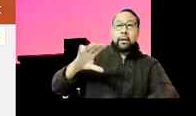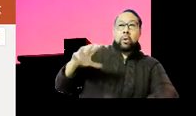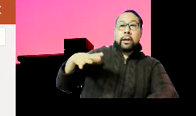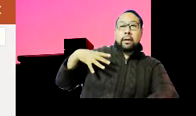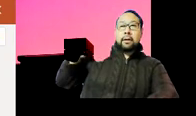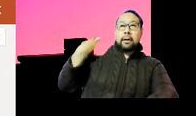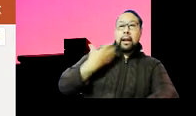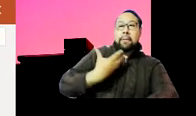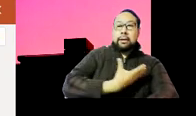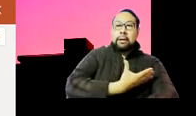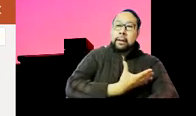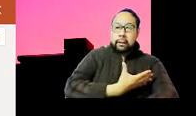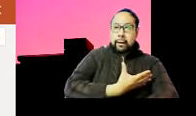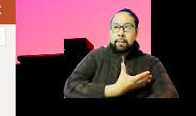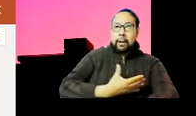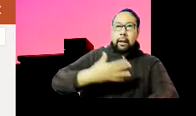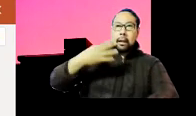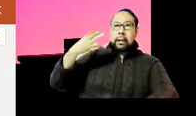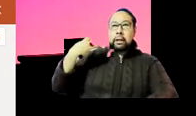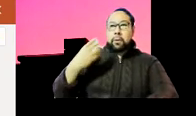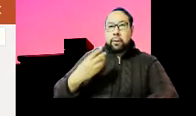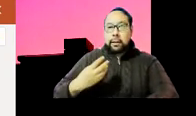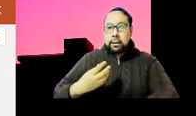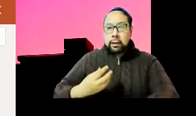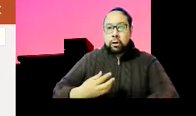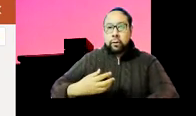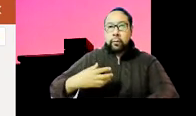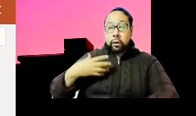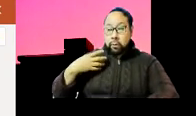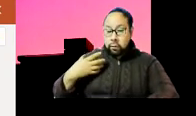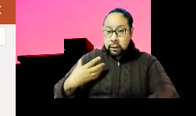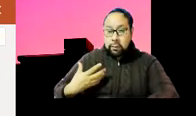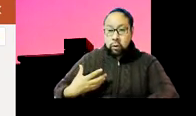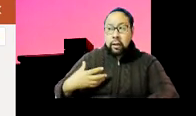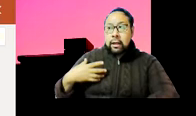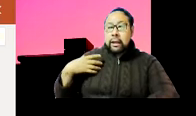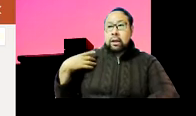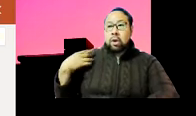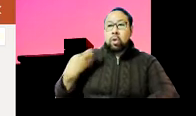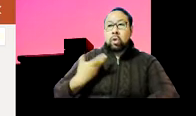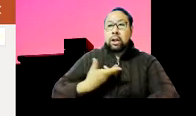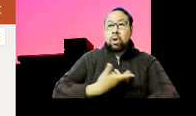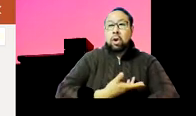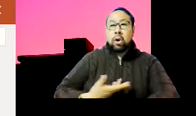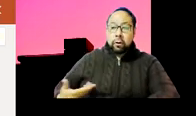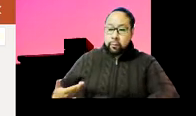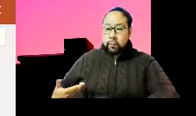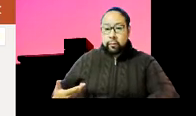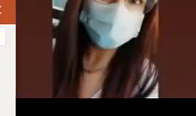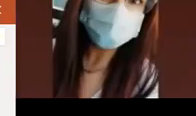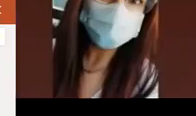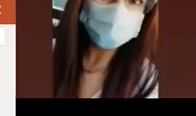se va a incluir la vestimenta, el tipo de vestido, o sea, cómo nos vestimos, incluso el